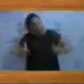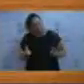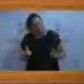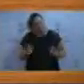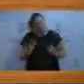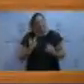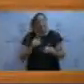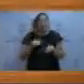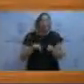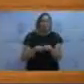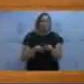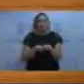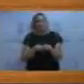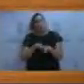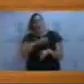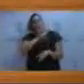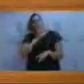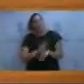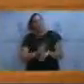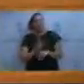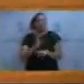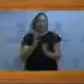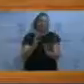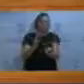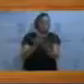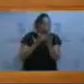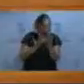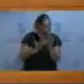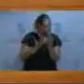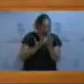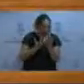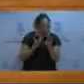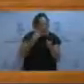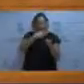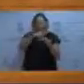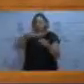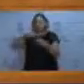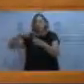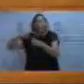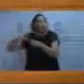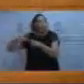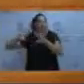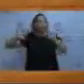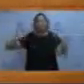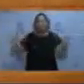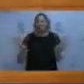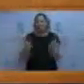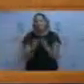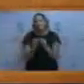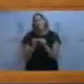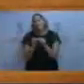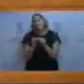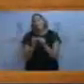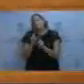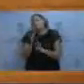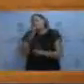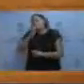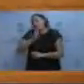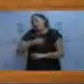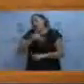un poco a guasa. Y mire, a lo mejor, todo eso incluso a lo mejor se podría disculpar si la gestión de la sociedad hubiese sido brillante,